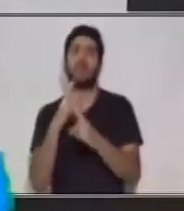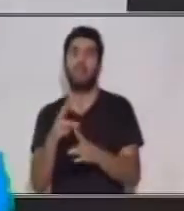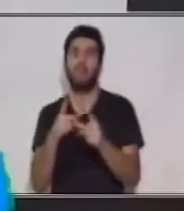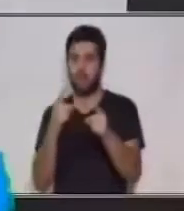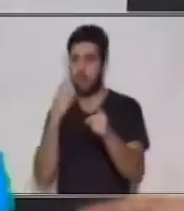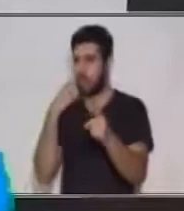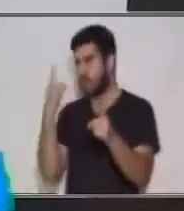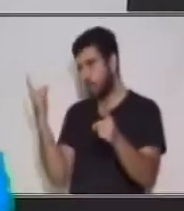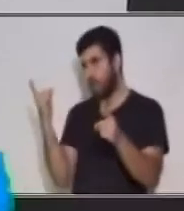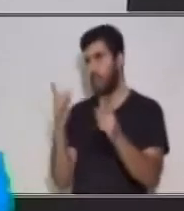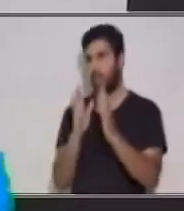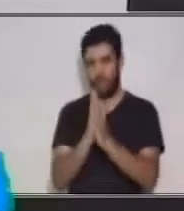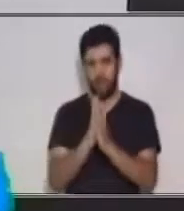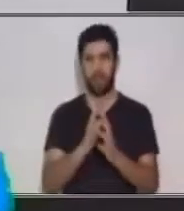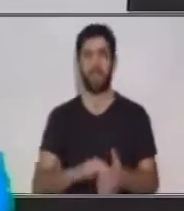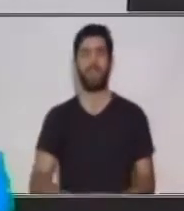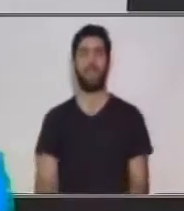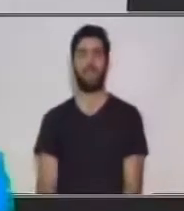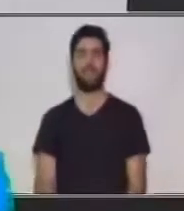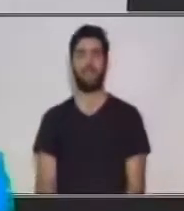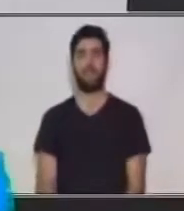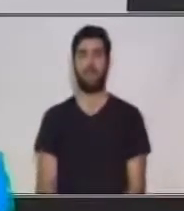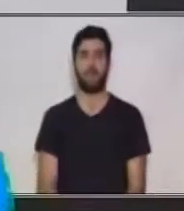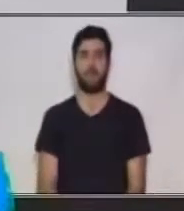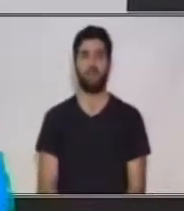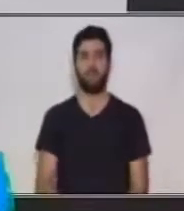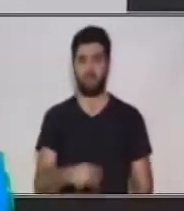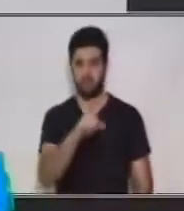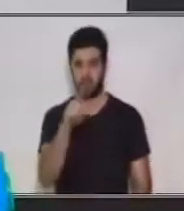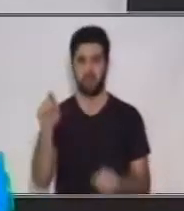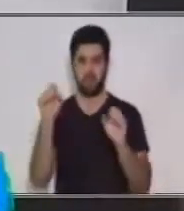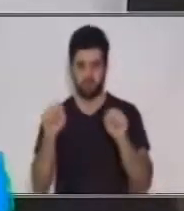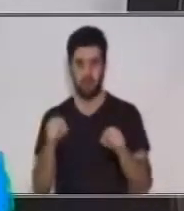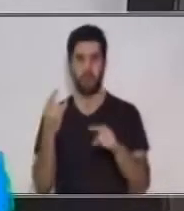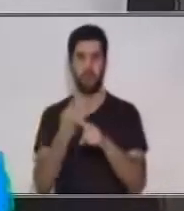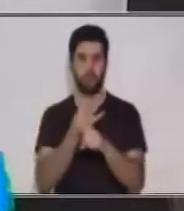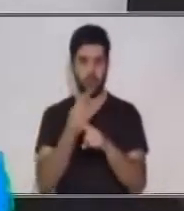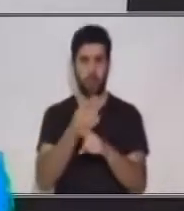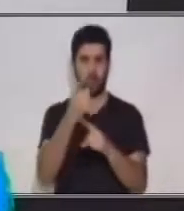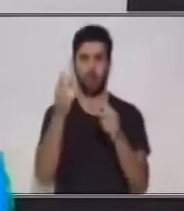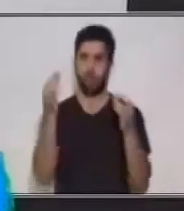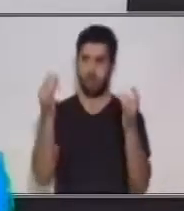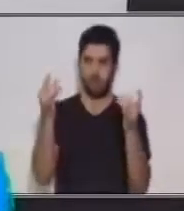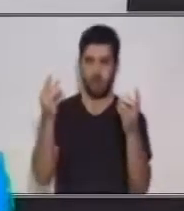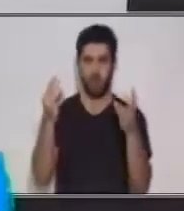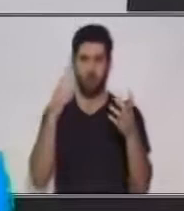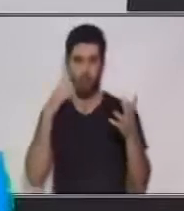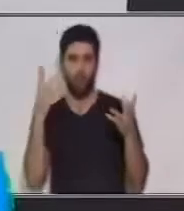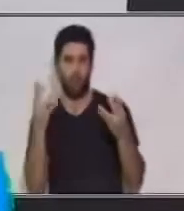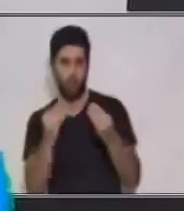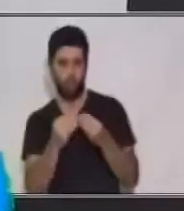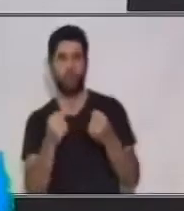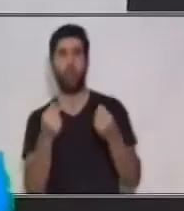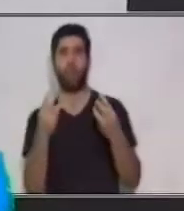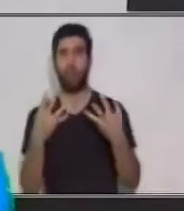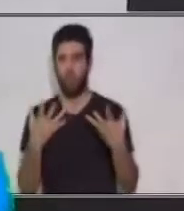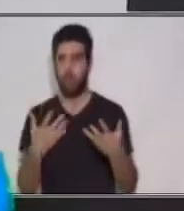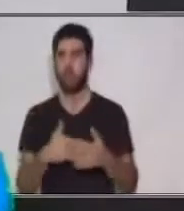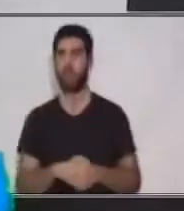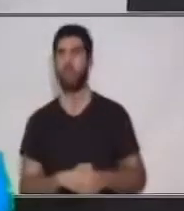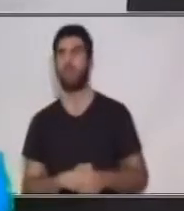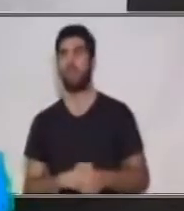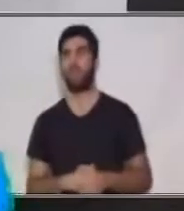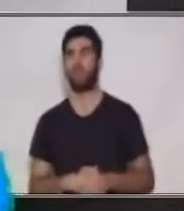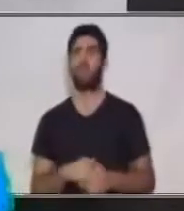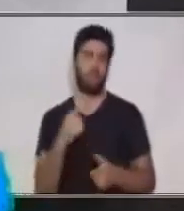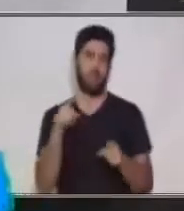la suma juntos, puedes realizarla tú en tu casa, puedes utilizar tus dedos, esa es una muy buena estrategia para hacer sumas más rápido, principalmente